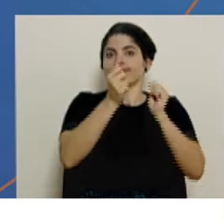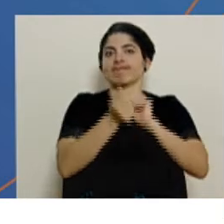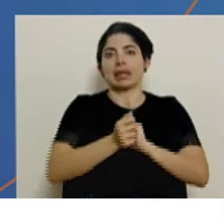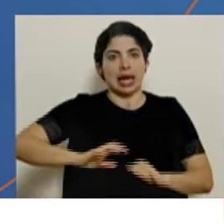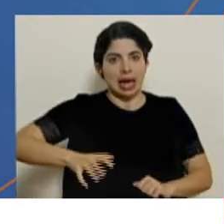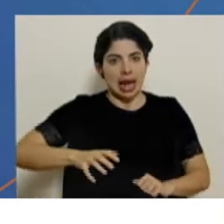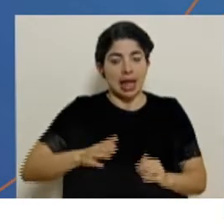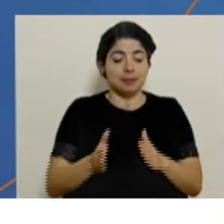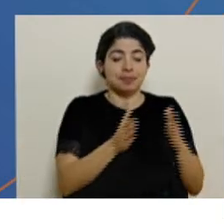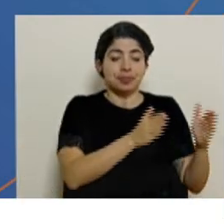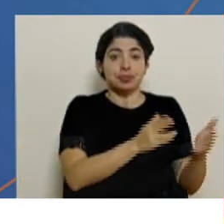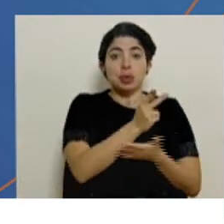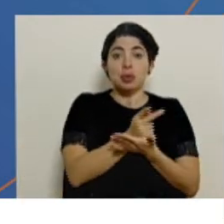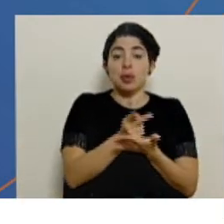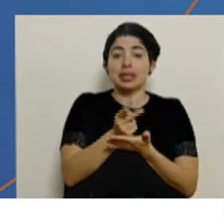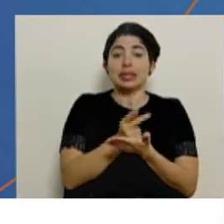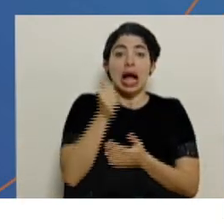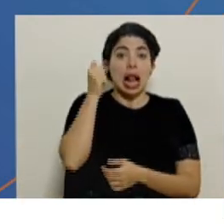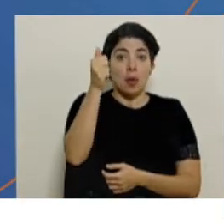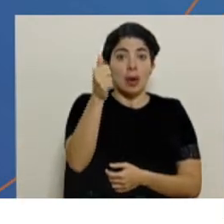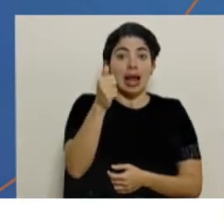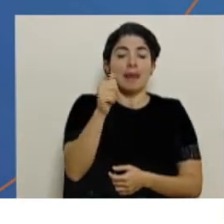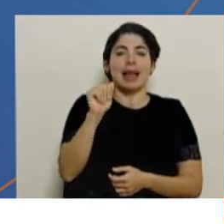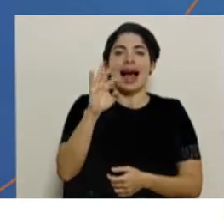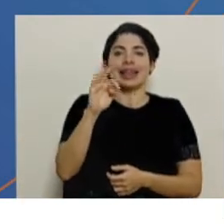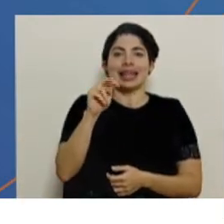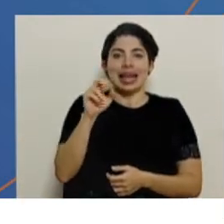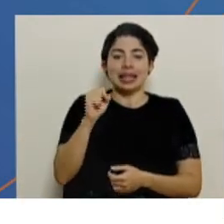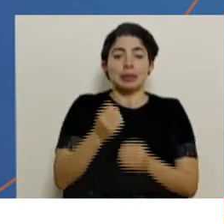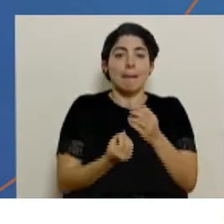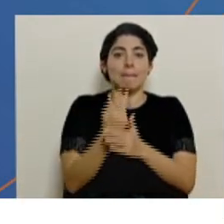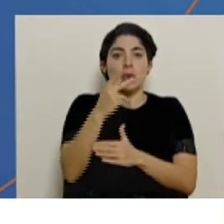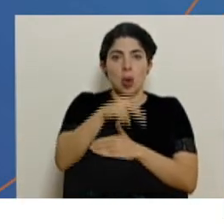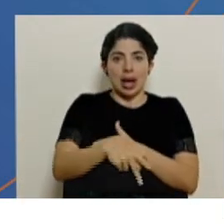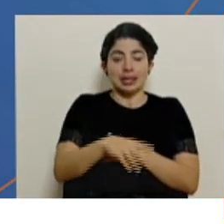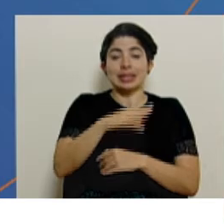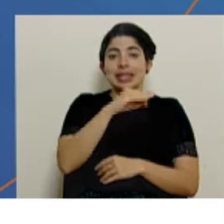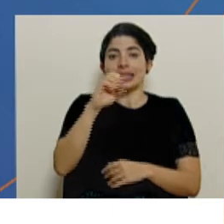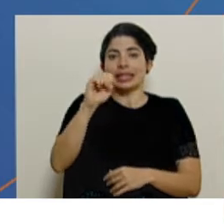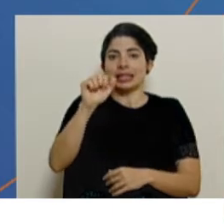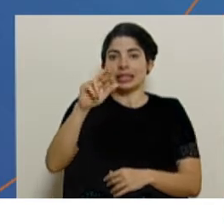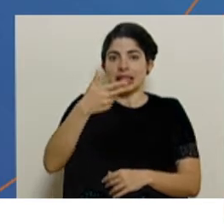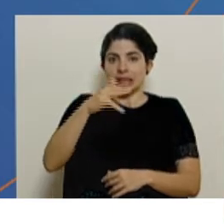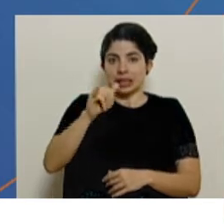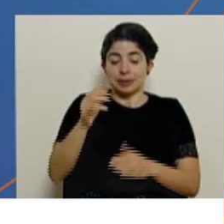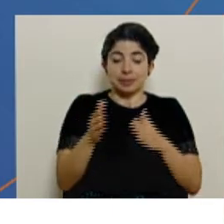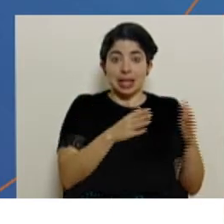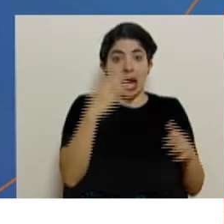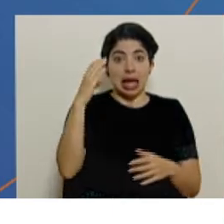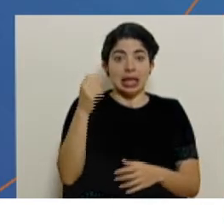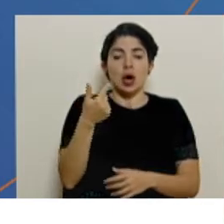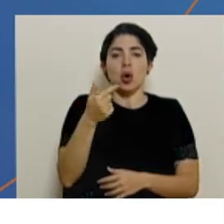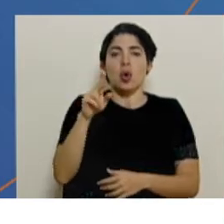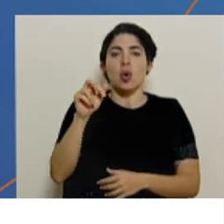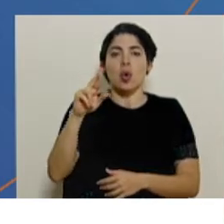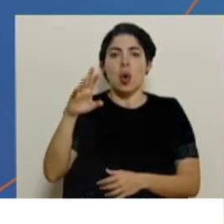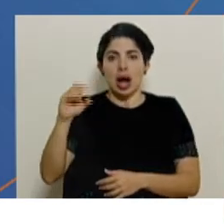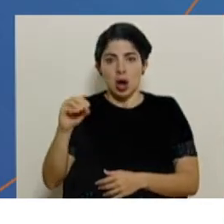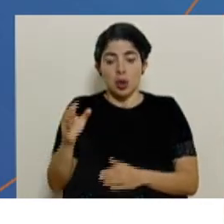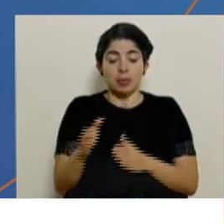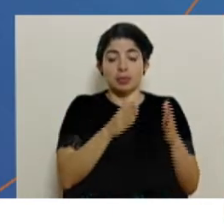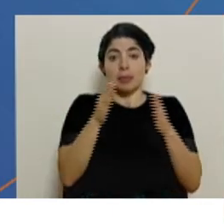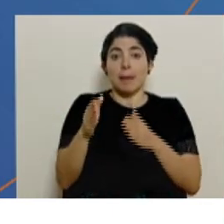naranja. Para la provincia de Alajuela, Atenas, Poás y Sarchí. En la provincia de Cartago, El Guarco. En la